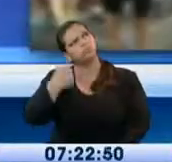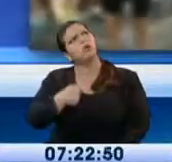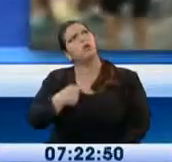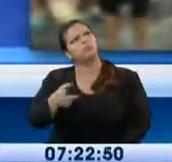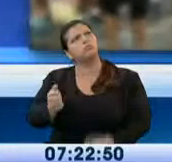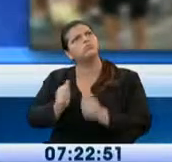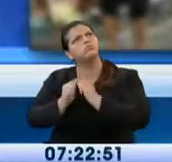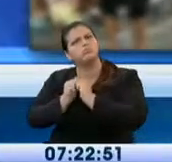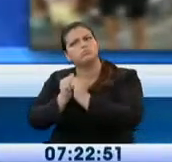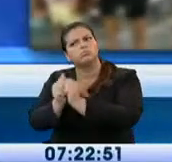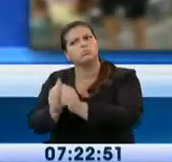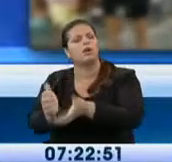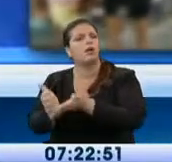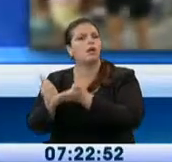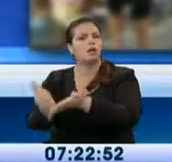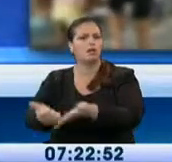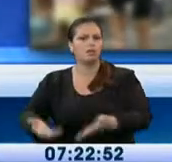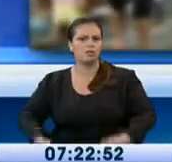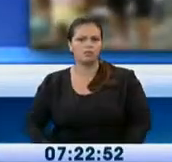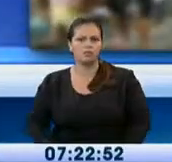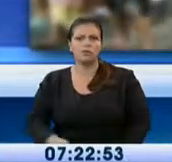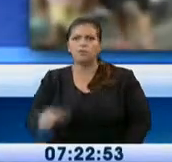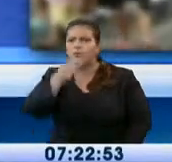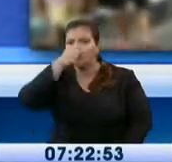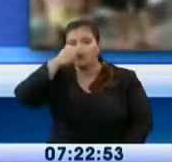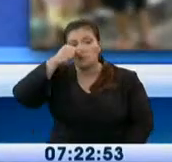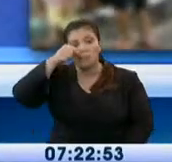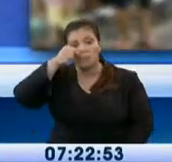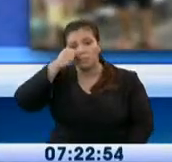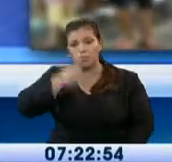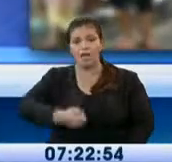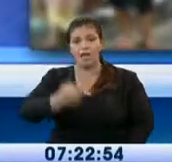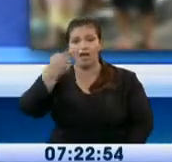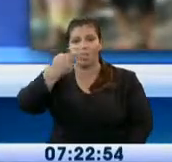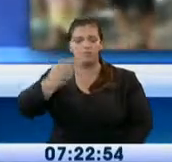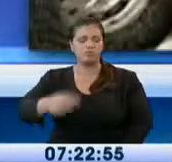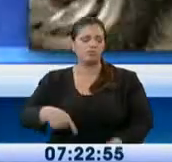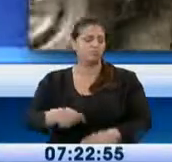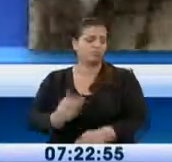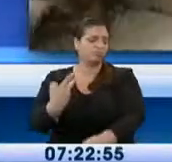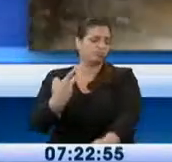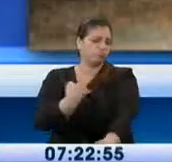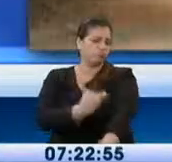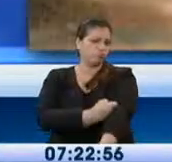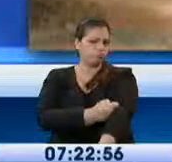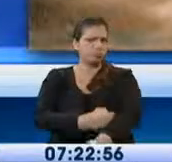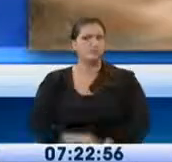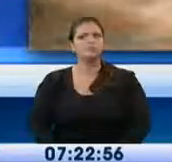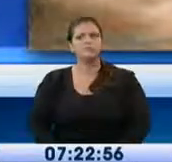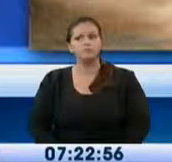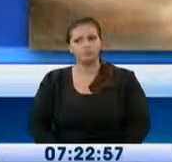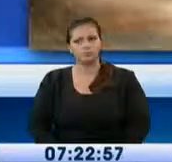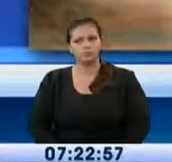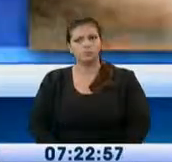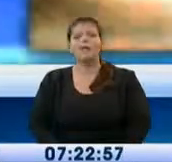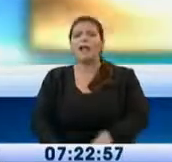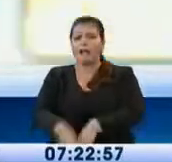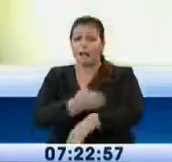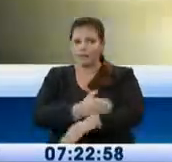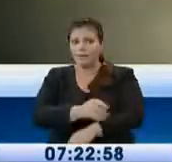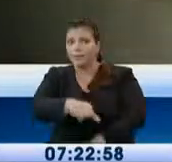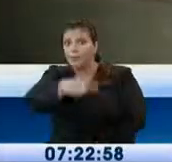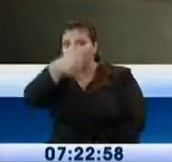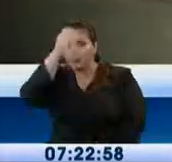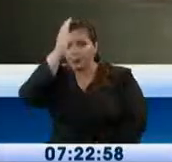acá, porque de otros 4 centros que lo han tenido, no lo han podido, dice, dominar, de todos ellos se escapaba, se salía. En